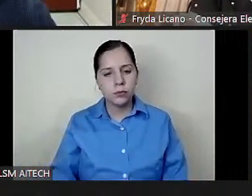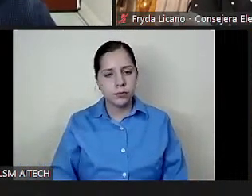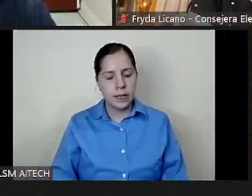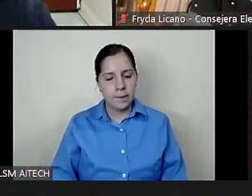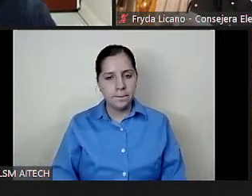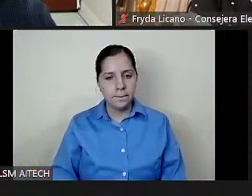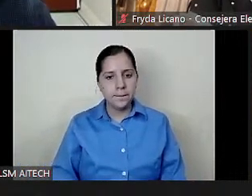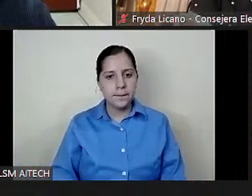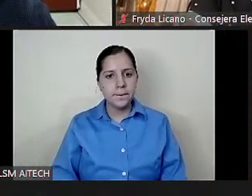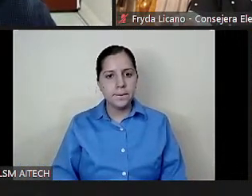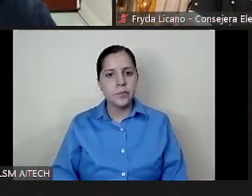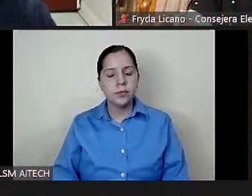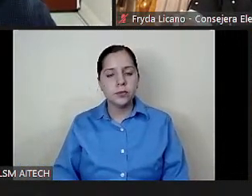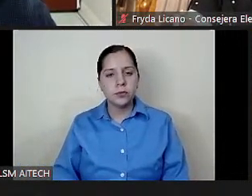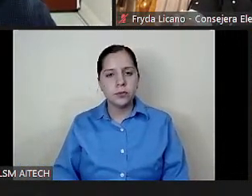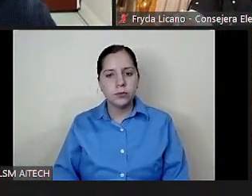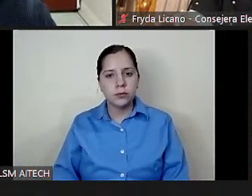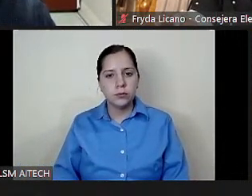Ok.